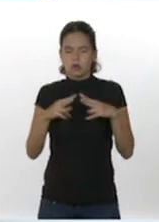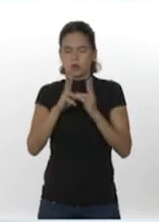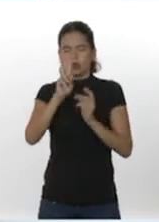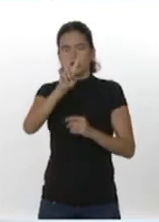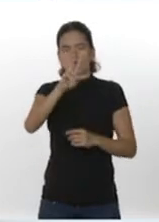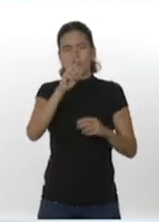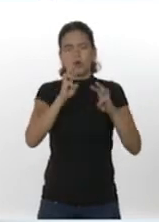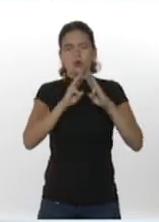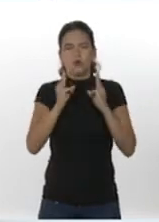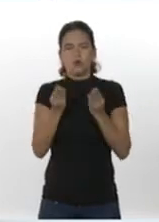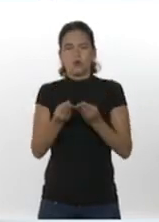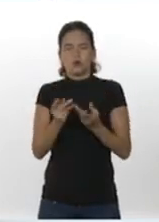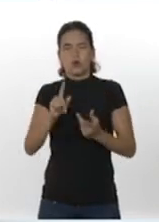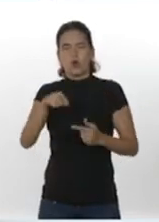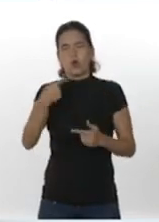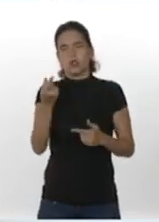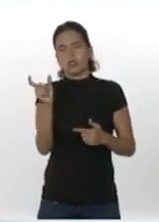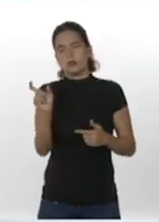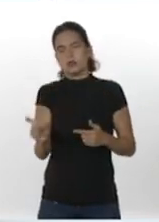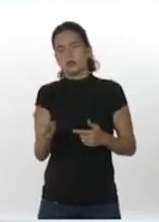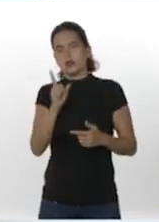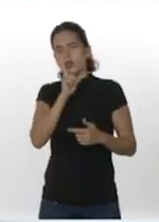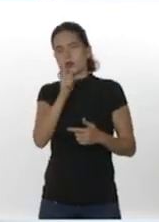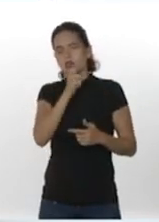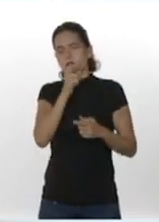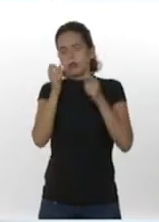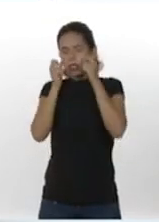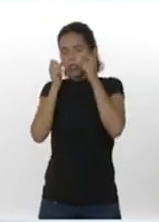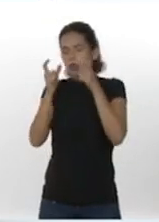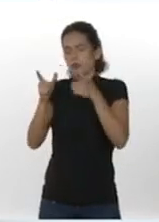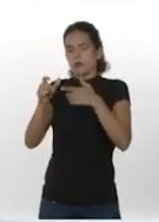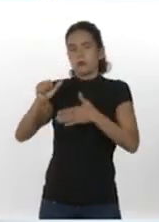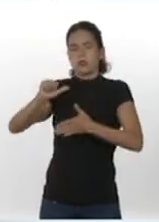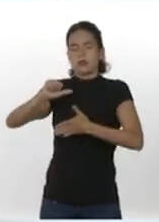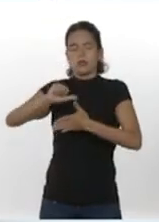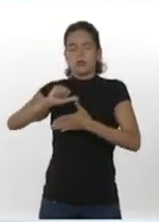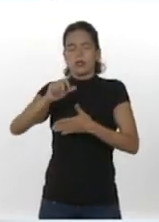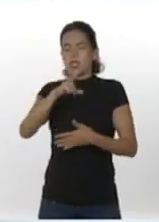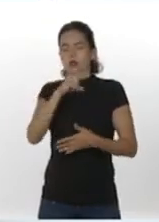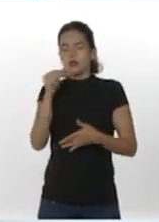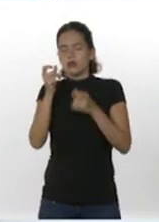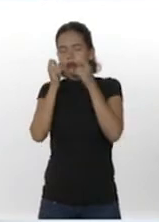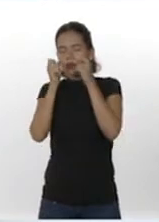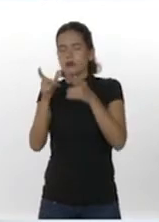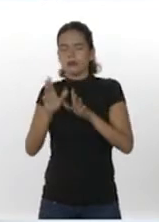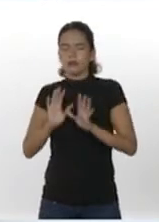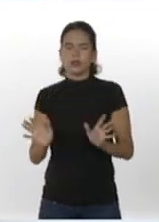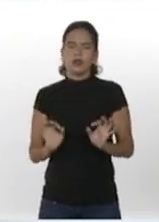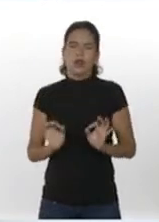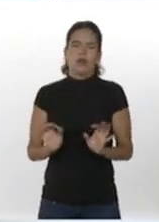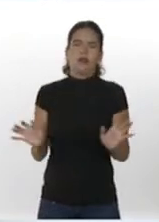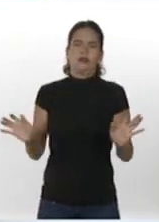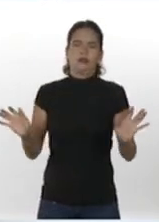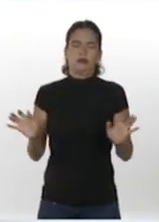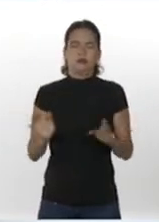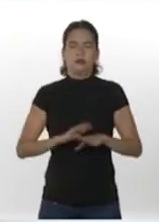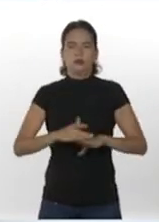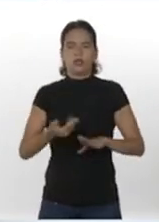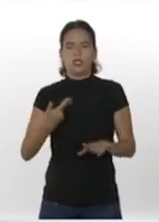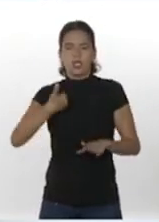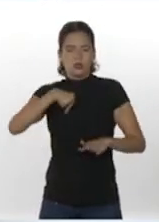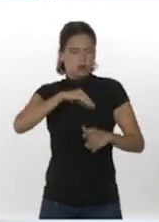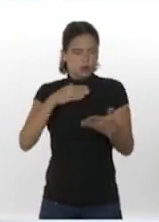mundos. Otras personas lo llaman el descubrimiento de América. Pues no es ningún descubrimiento. ¿Por qué? Porque ya